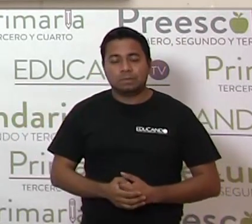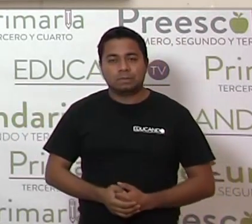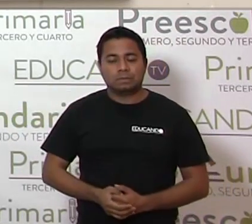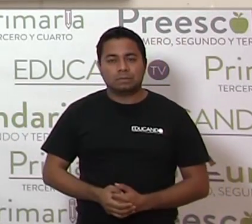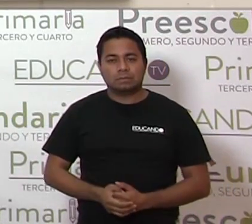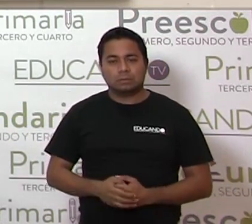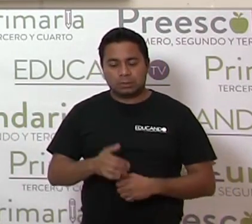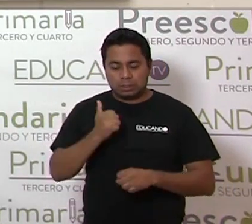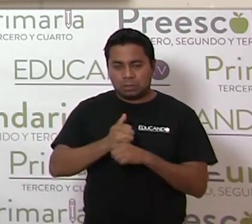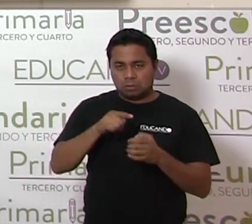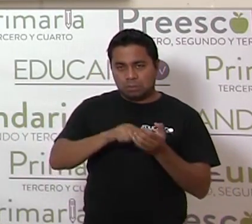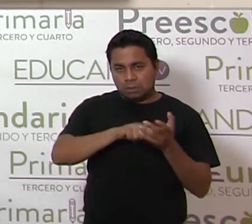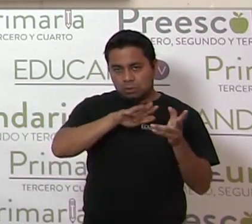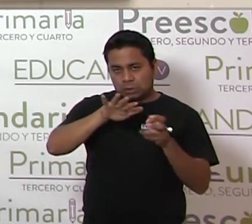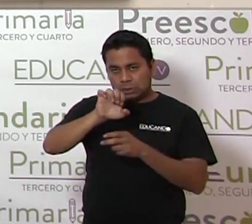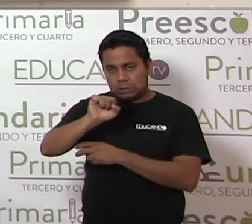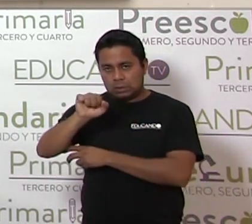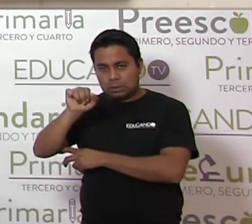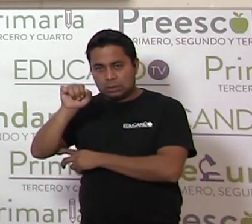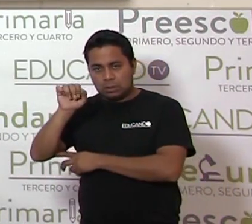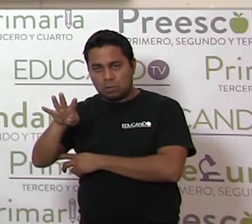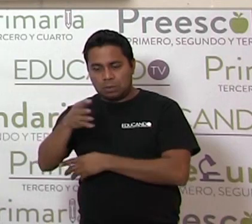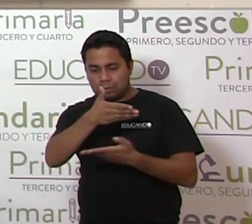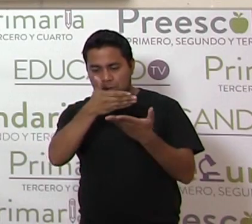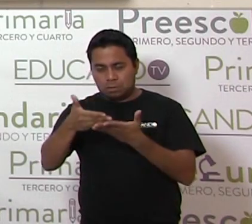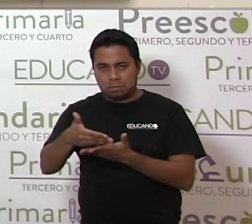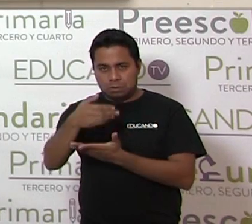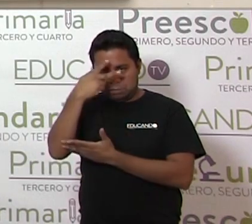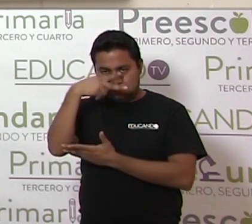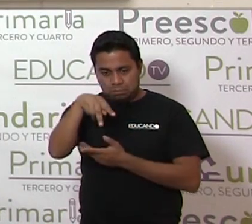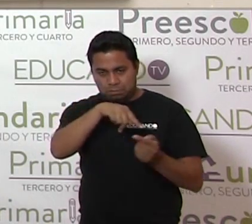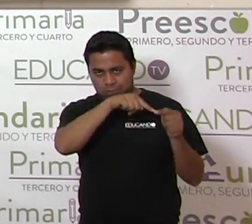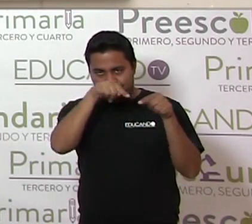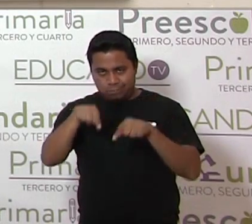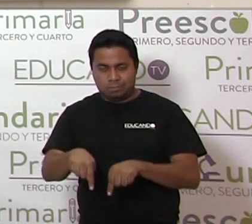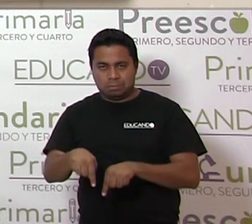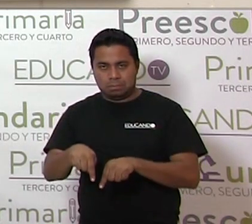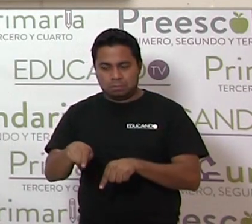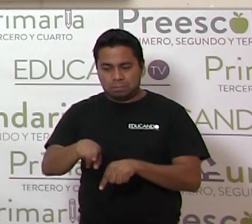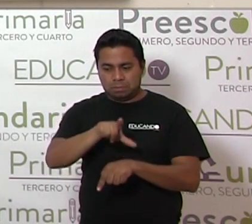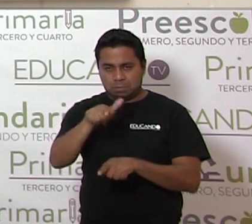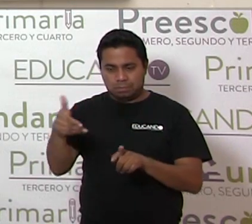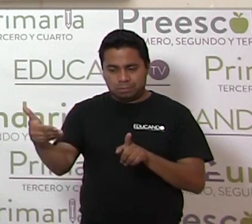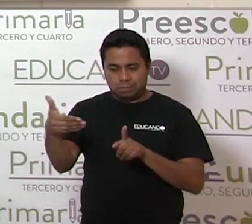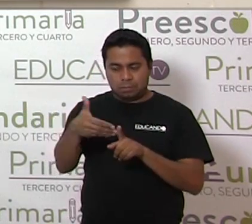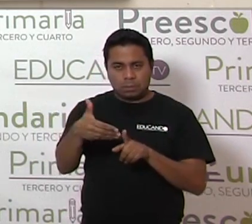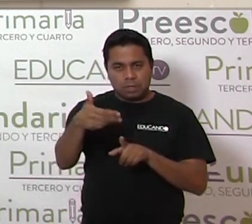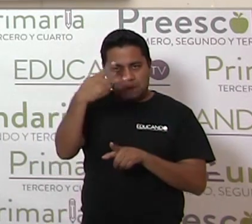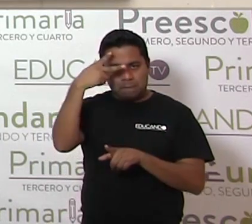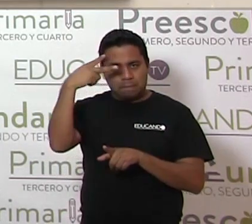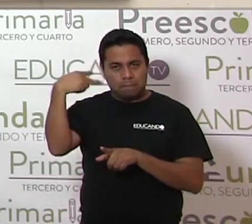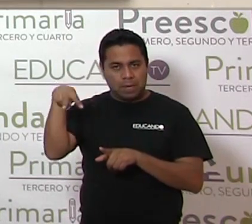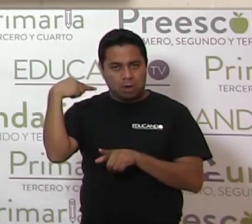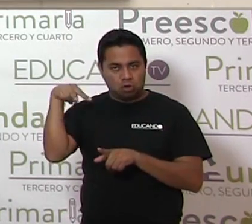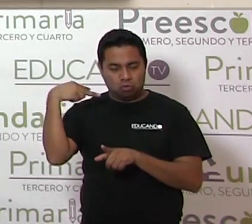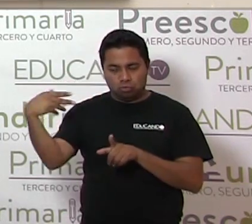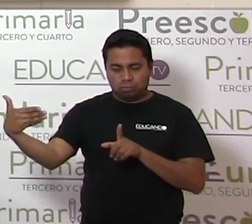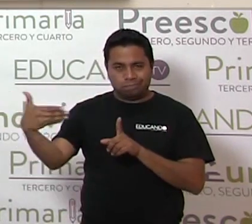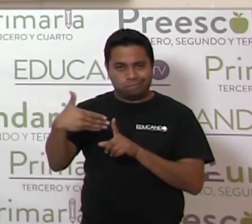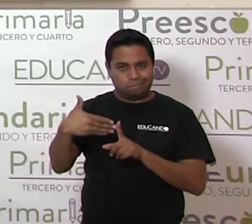En 1864 llegó a nuestro país y llegó a Veracruz. ¿Bien?